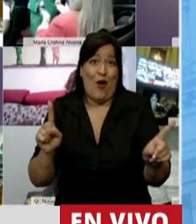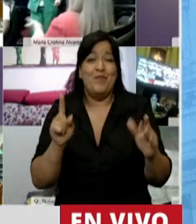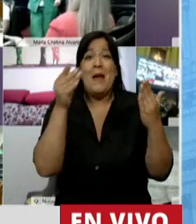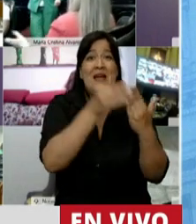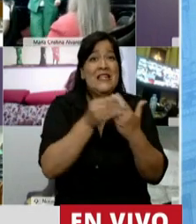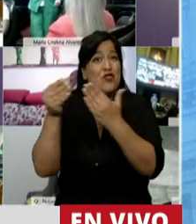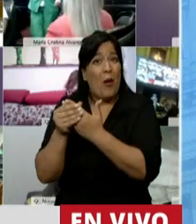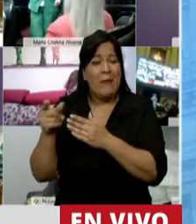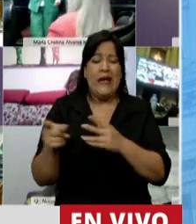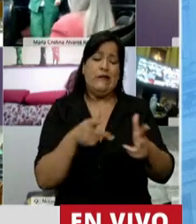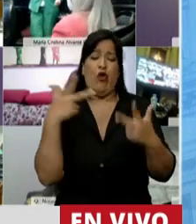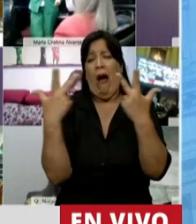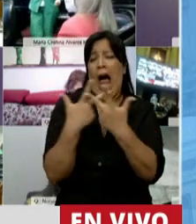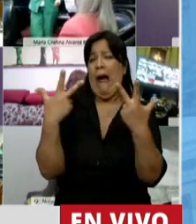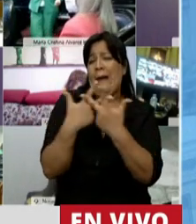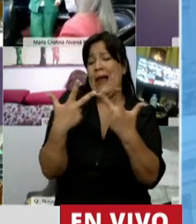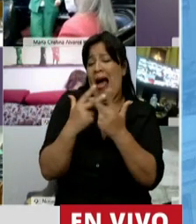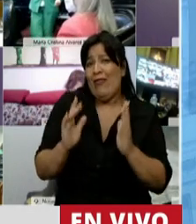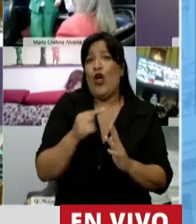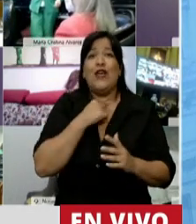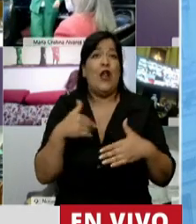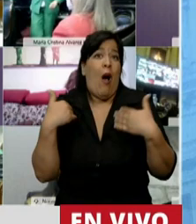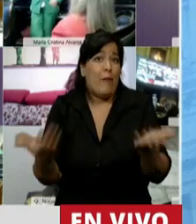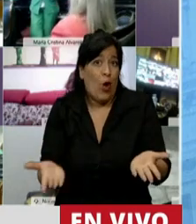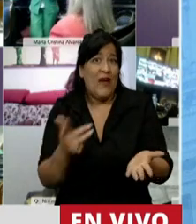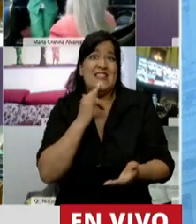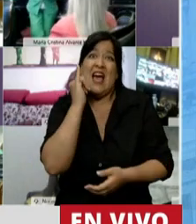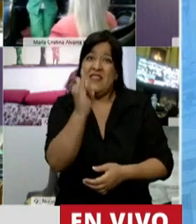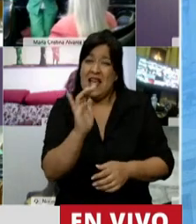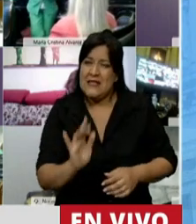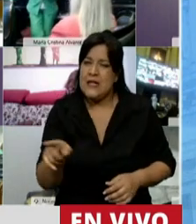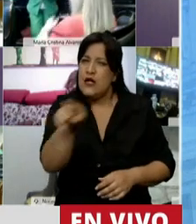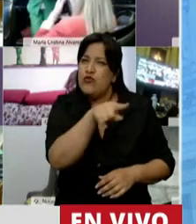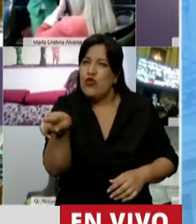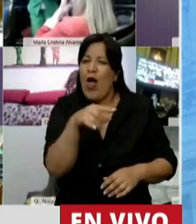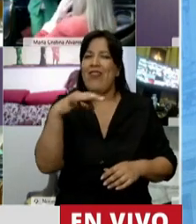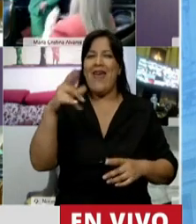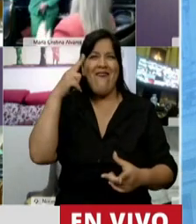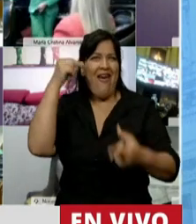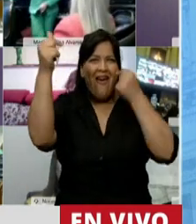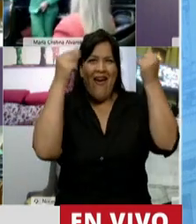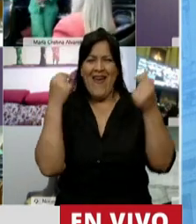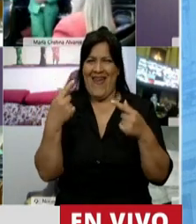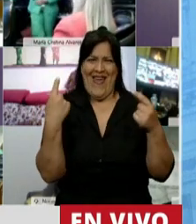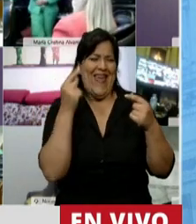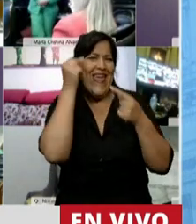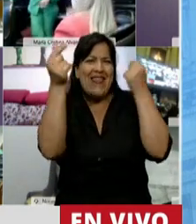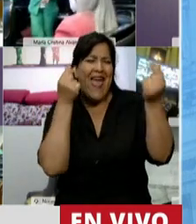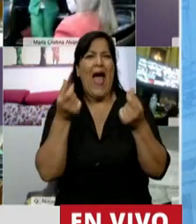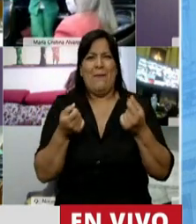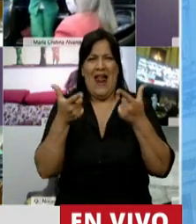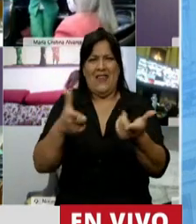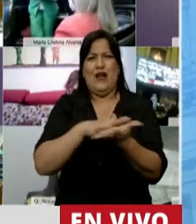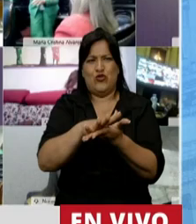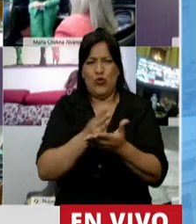están entretenidos hablando entre ellos, quiero aprovechar a decirles que sean un poco más creativos en las soluciones.